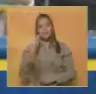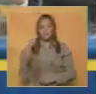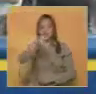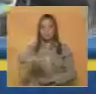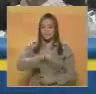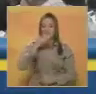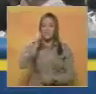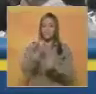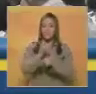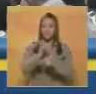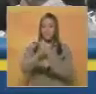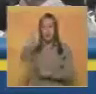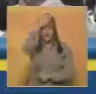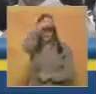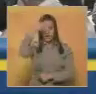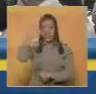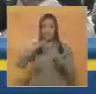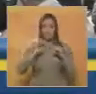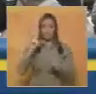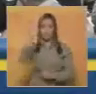programa se extenderá en todo el país.